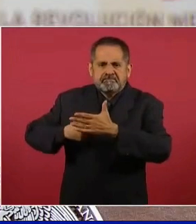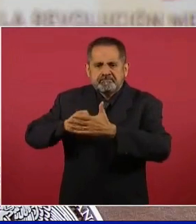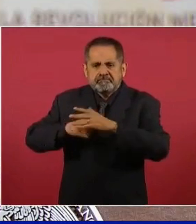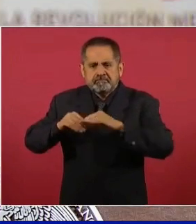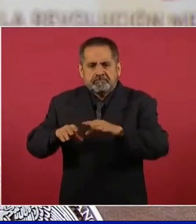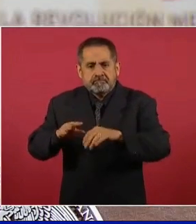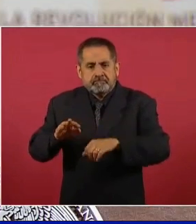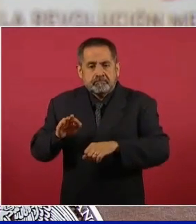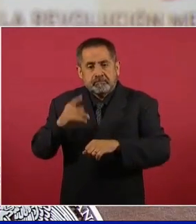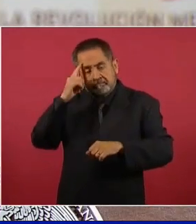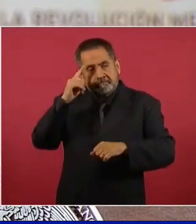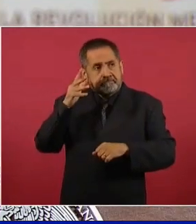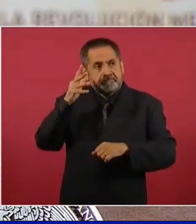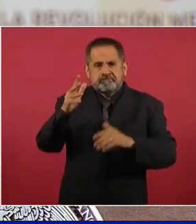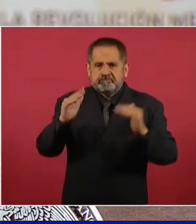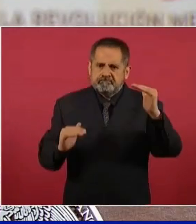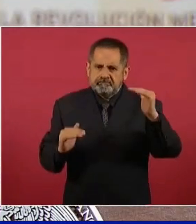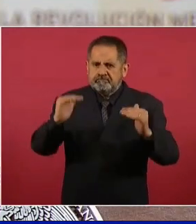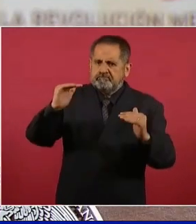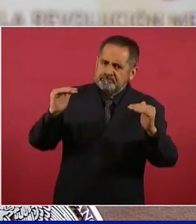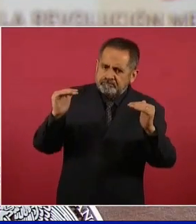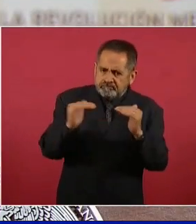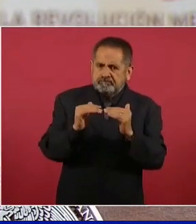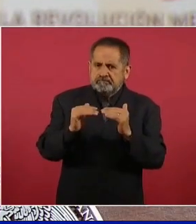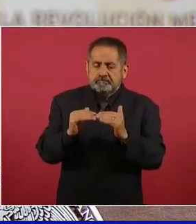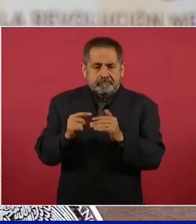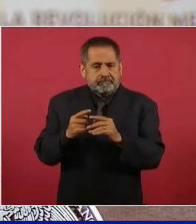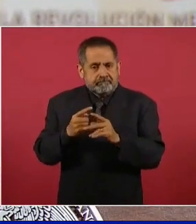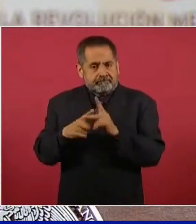a favor de la igualdad,